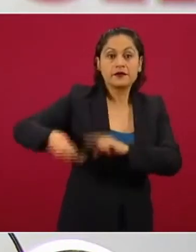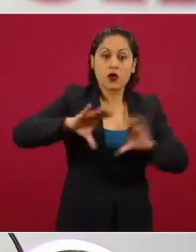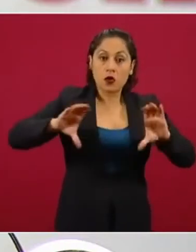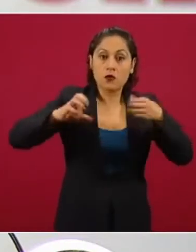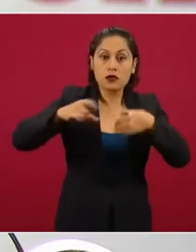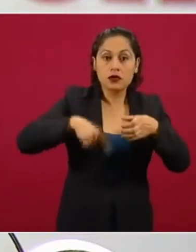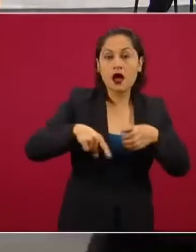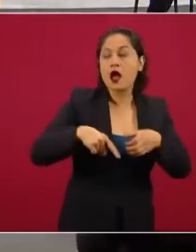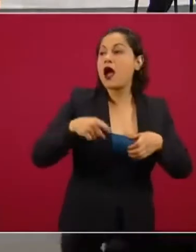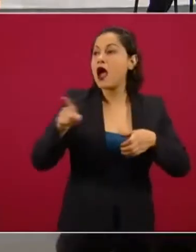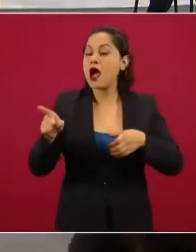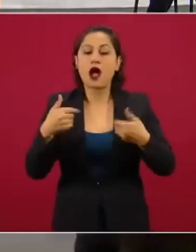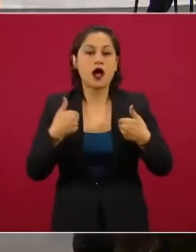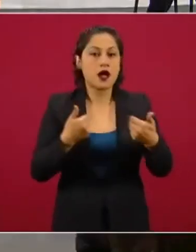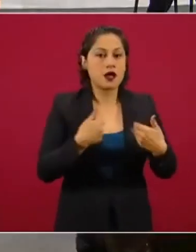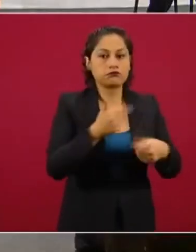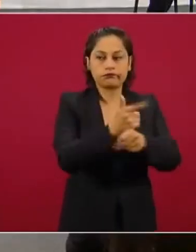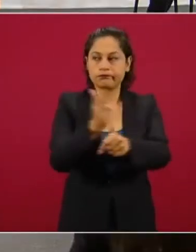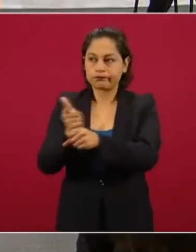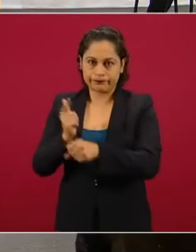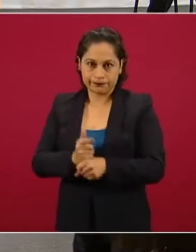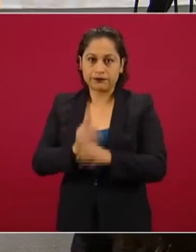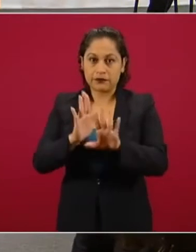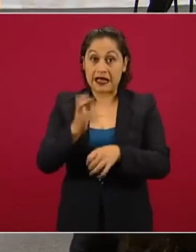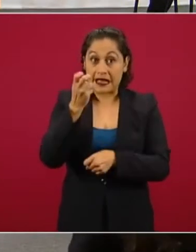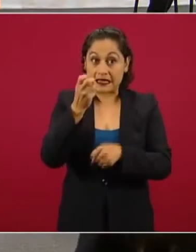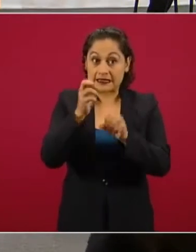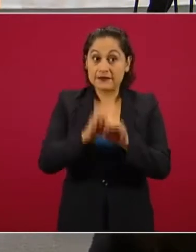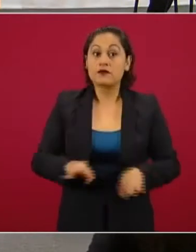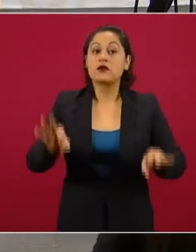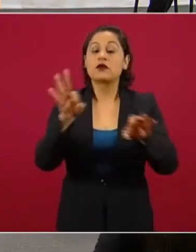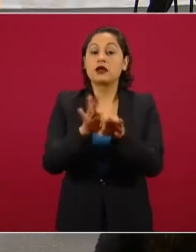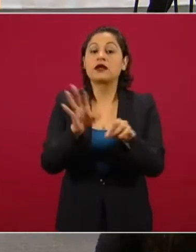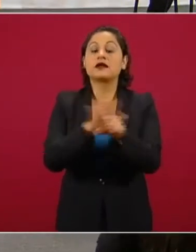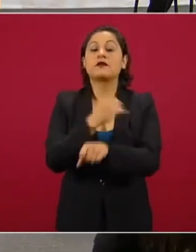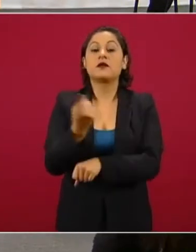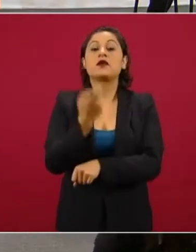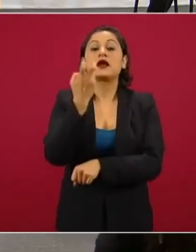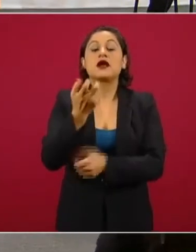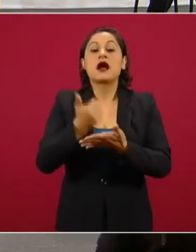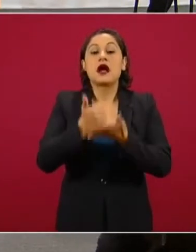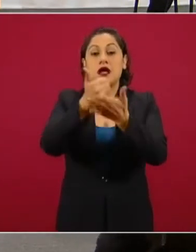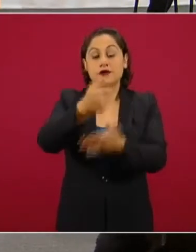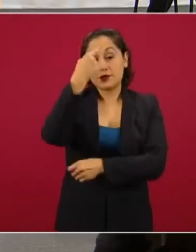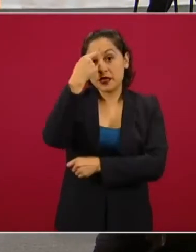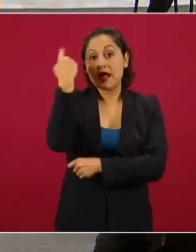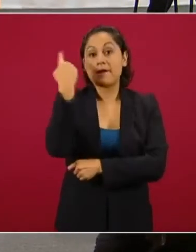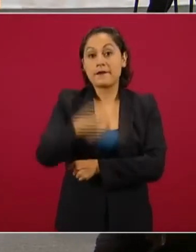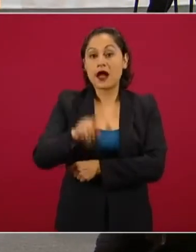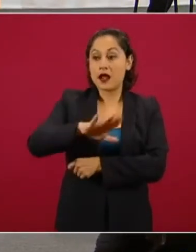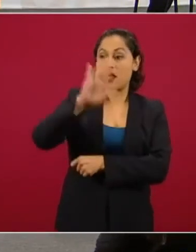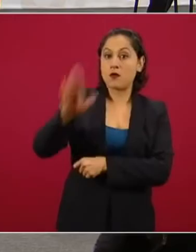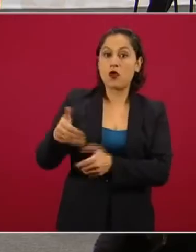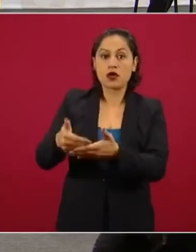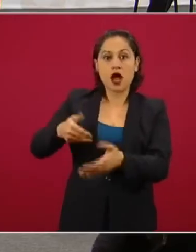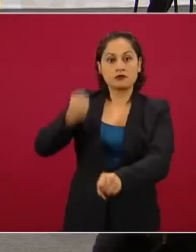importante porque lo que permite es tener un efecto reductor del peligro de muerte. Como hemos